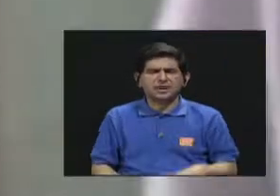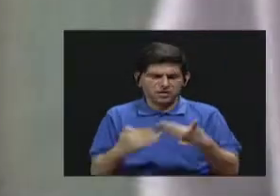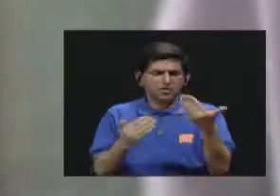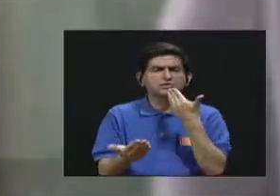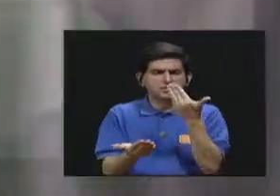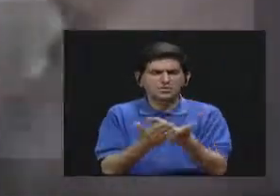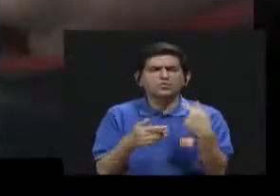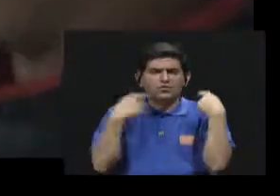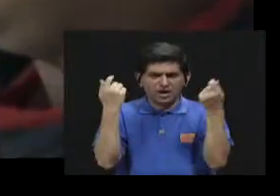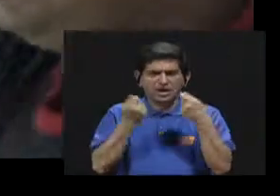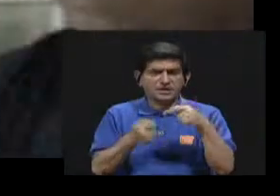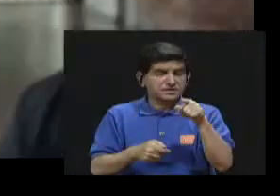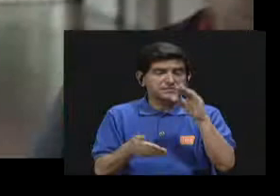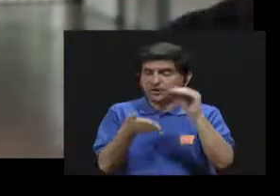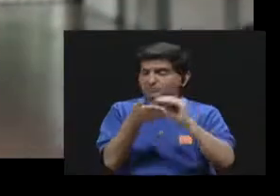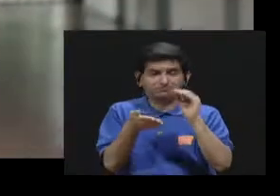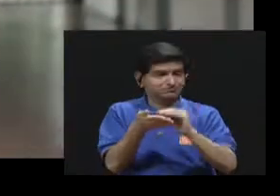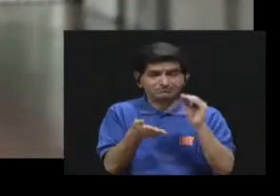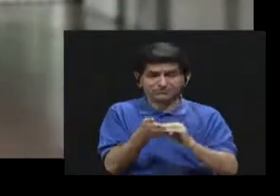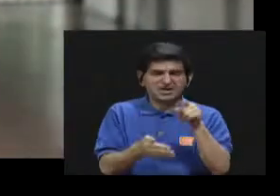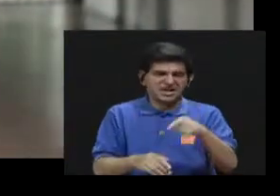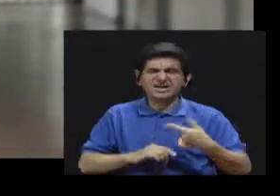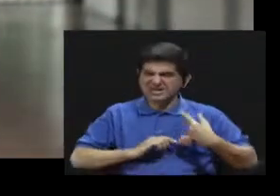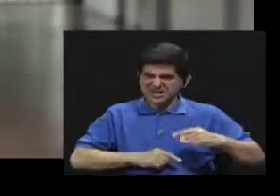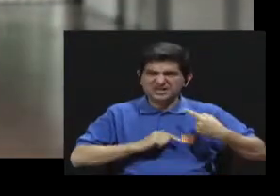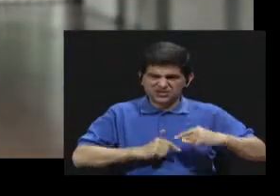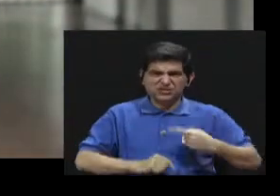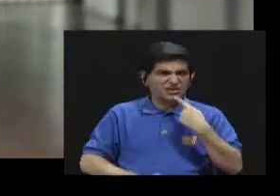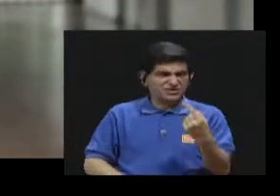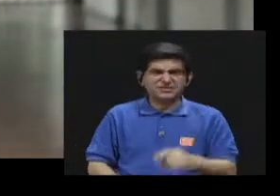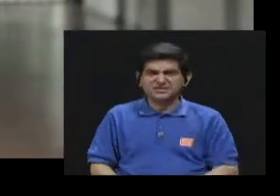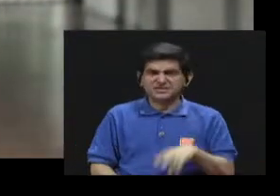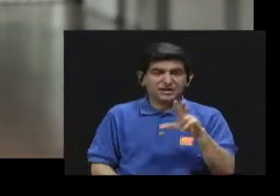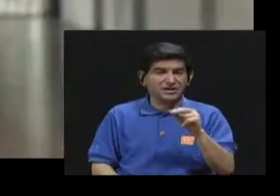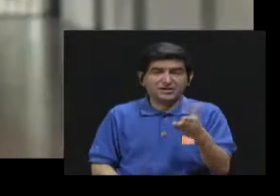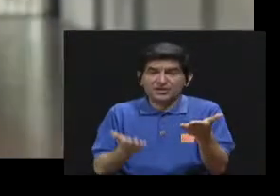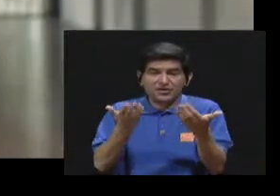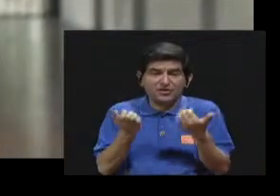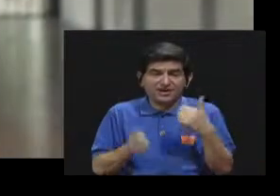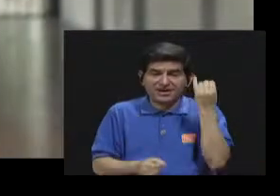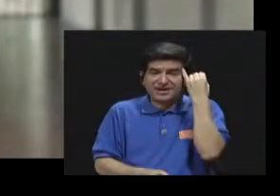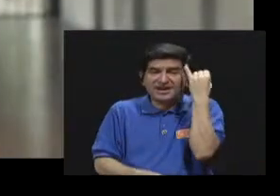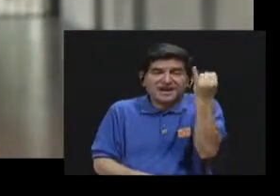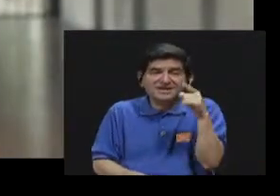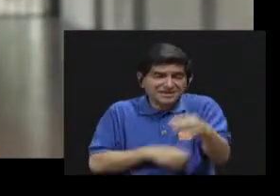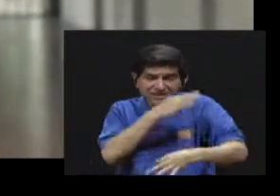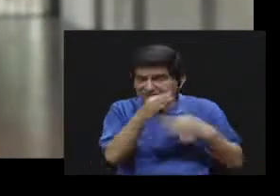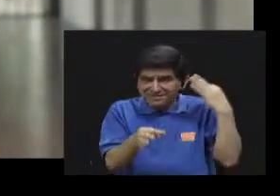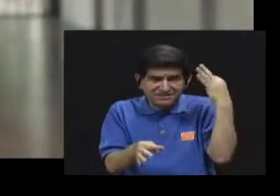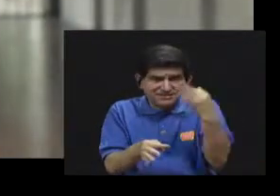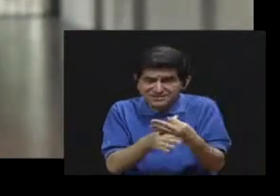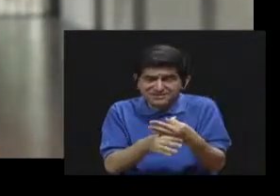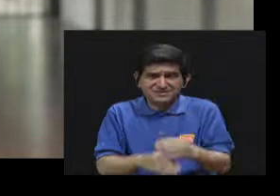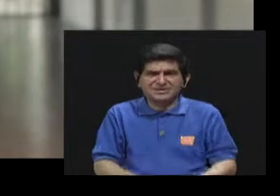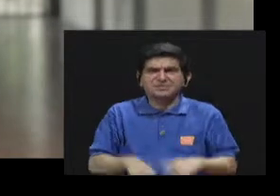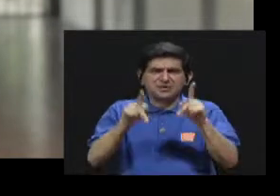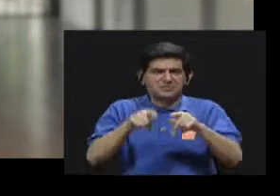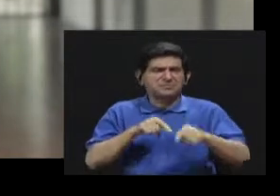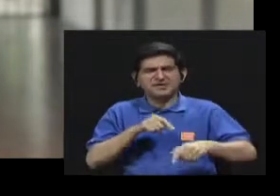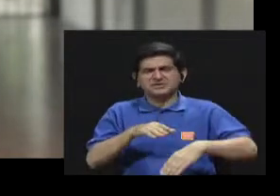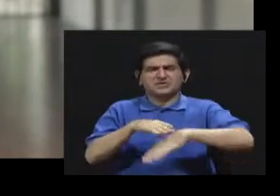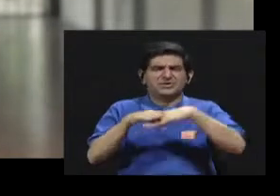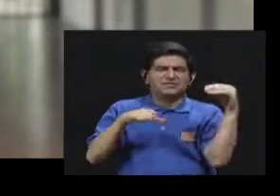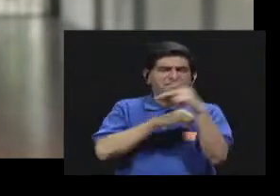del festival que no se las publicaron. Estaba un poco dolida porque dice que no quería que quedara esa imagen de alguien que viene afuera